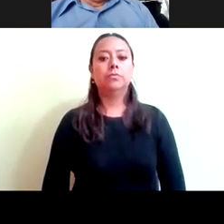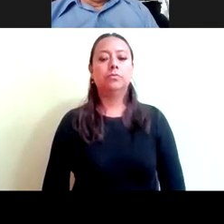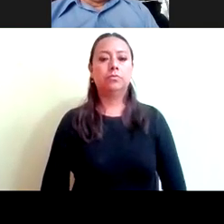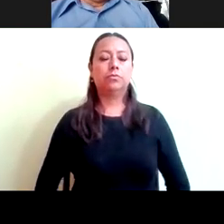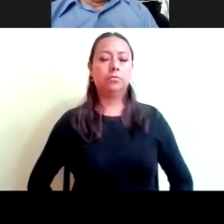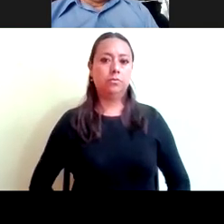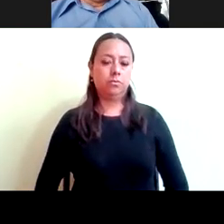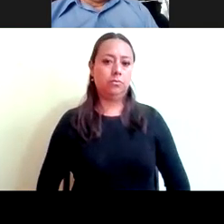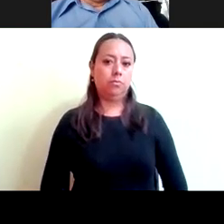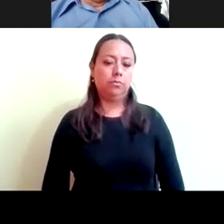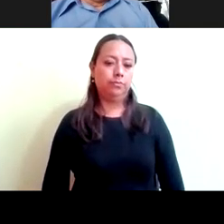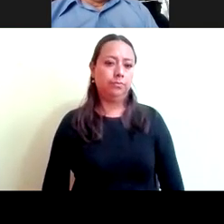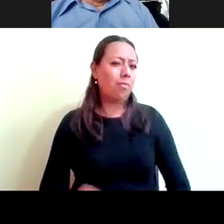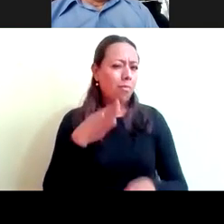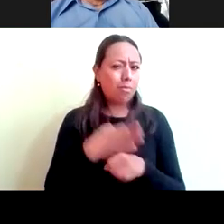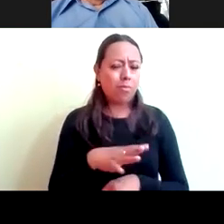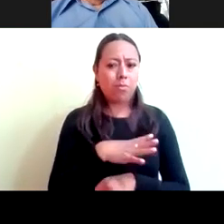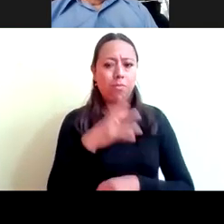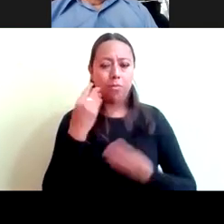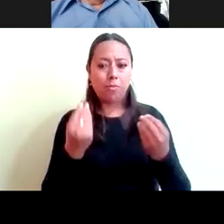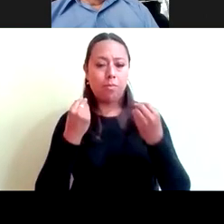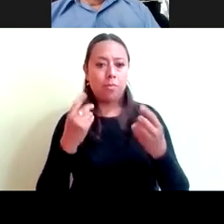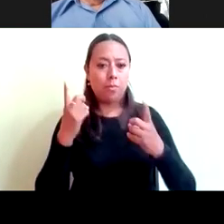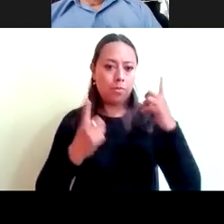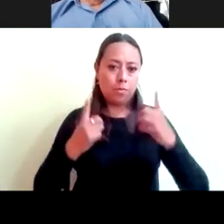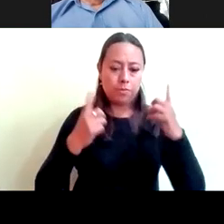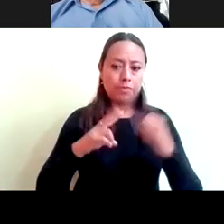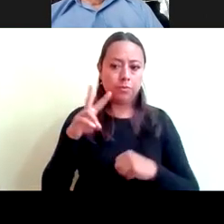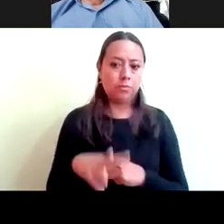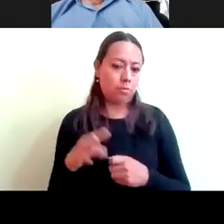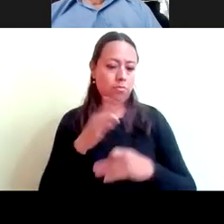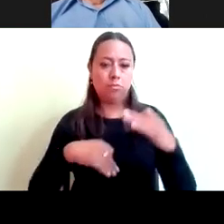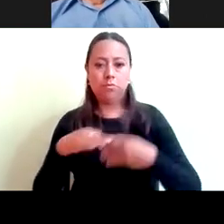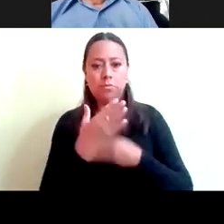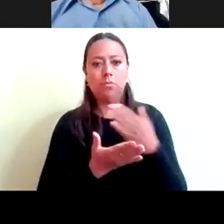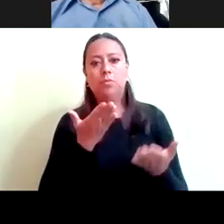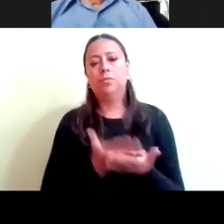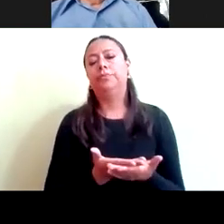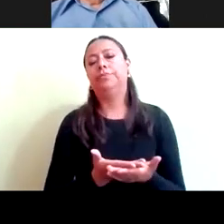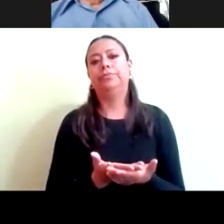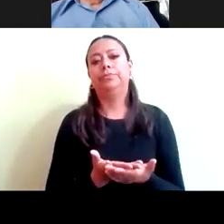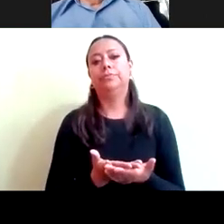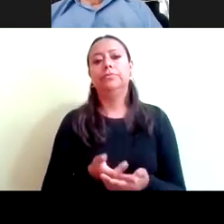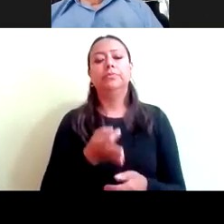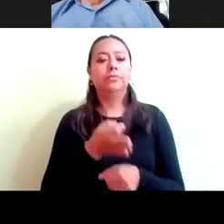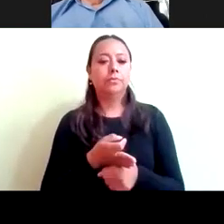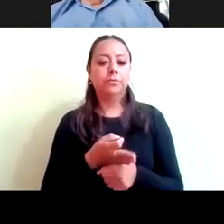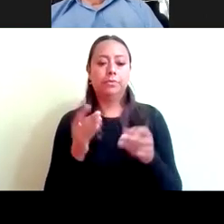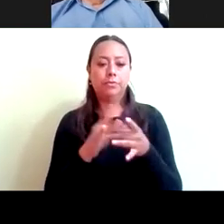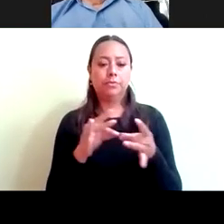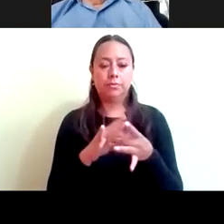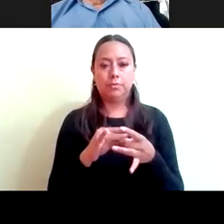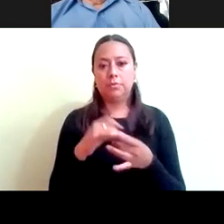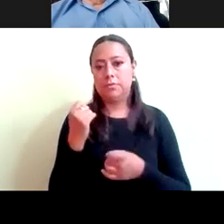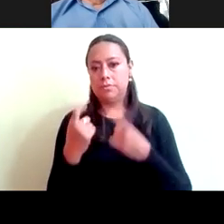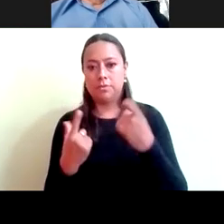Subsisten muchas dudas respecto de lo que está planteado. Lo que se dice por algunos